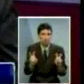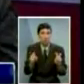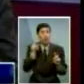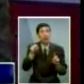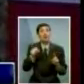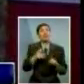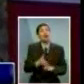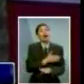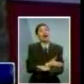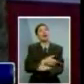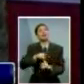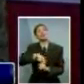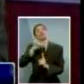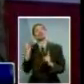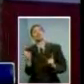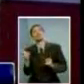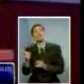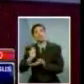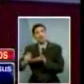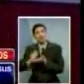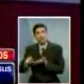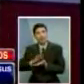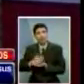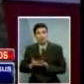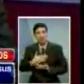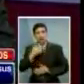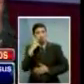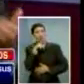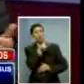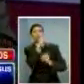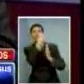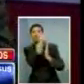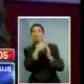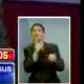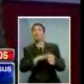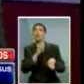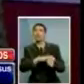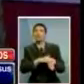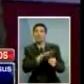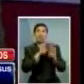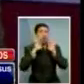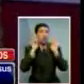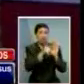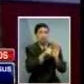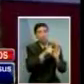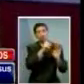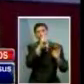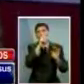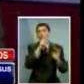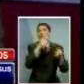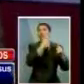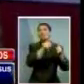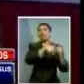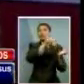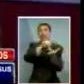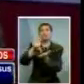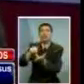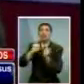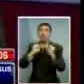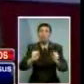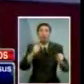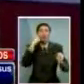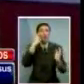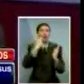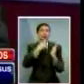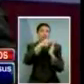lado antes, como seremi de salud, dando la autorización sanitaria para que los centros de salud público privada se acreditaran. ¿Quién mejor que ella